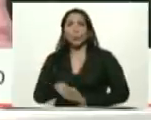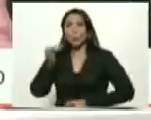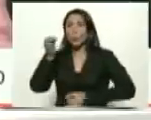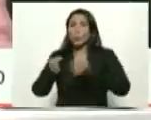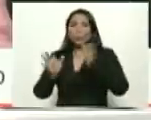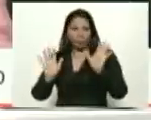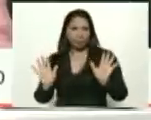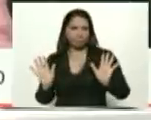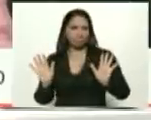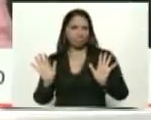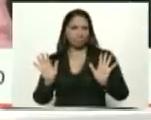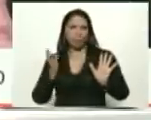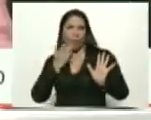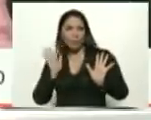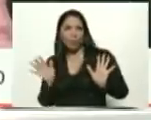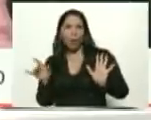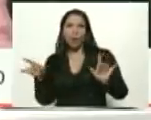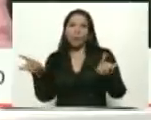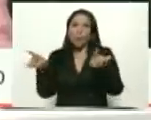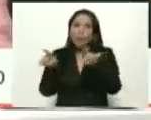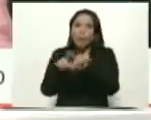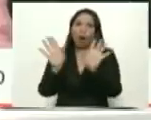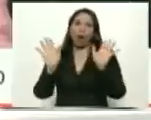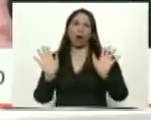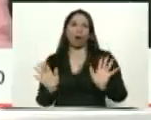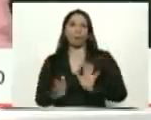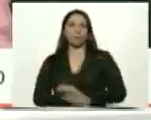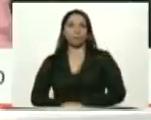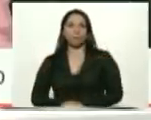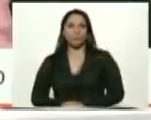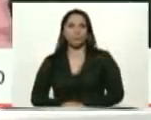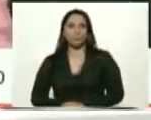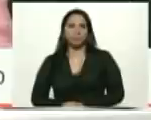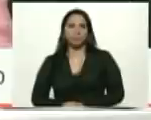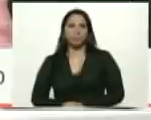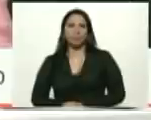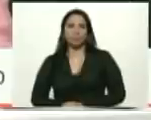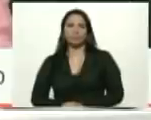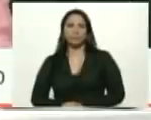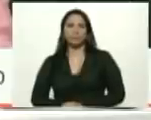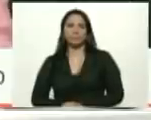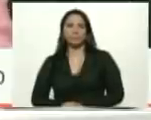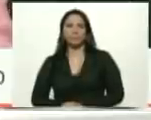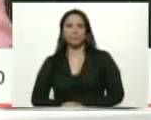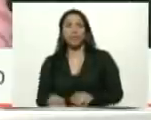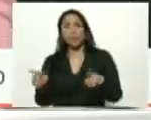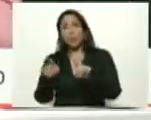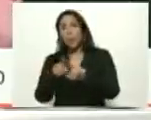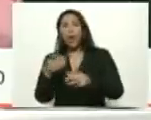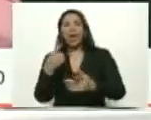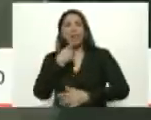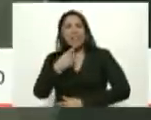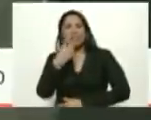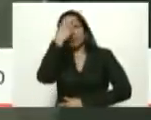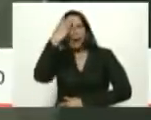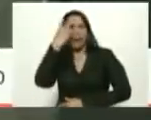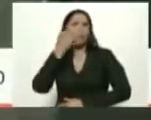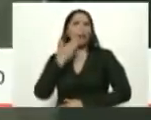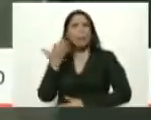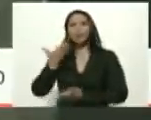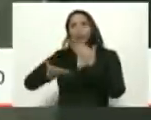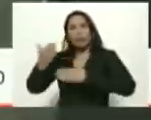justo, igualitario, como dice Tarek, solidario,